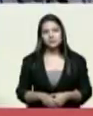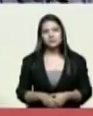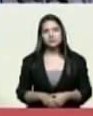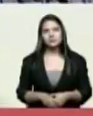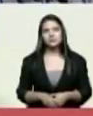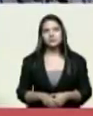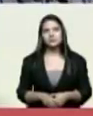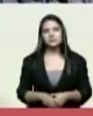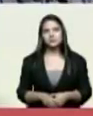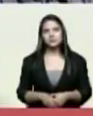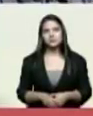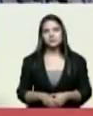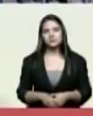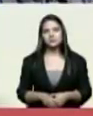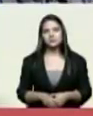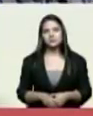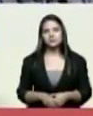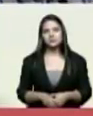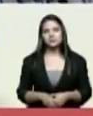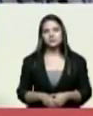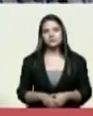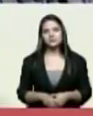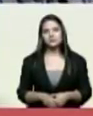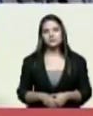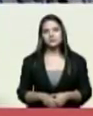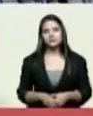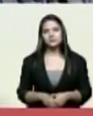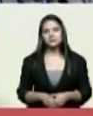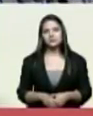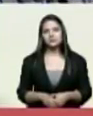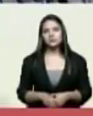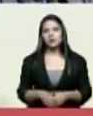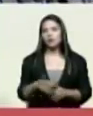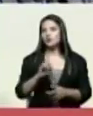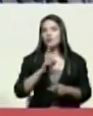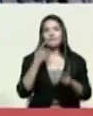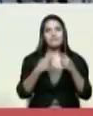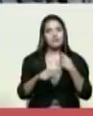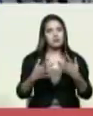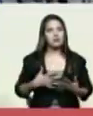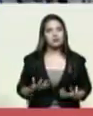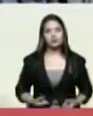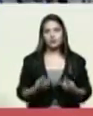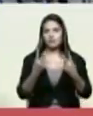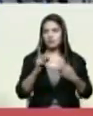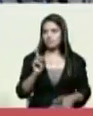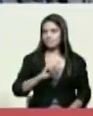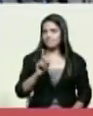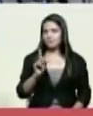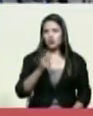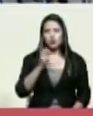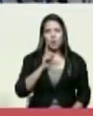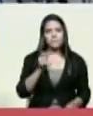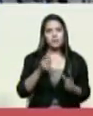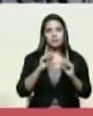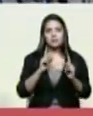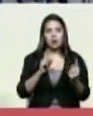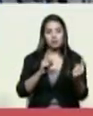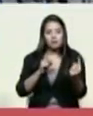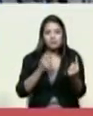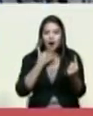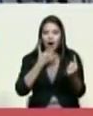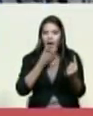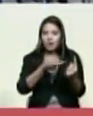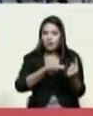No hipotequen su vida. No permitan que nadie se les acerque a